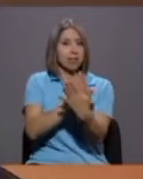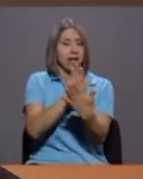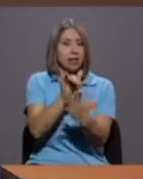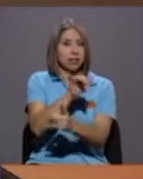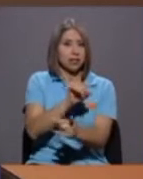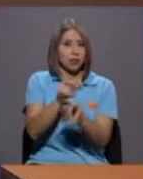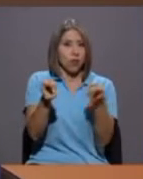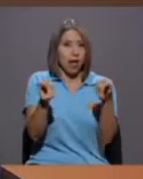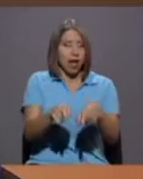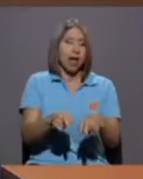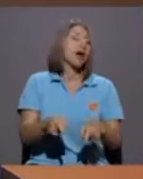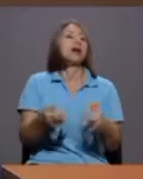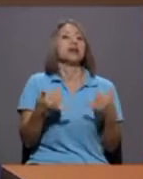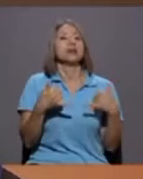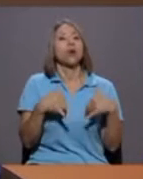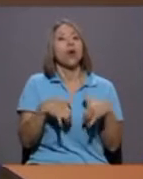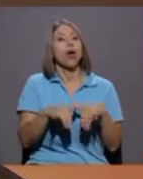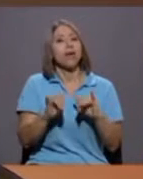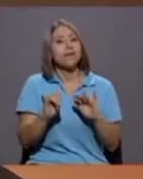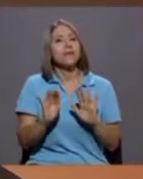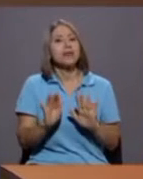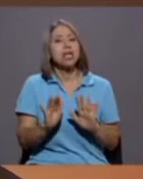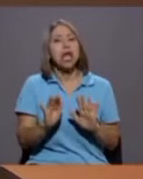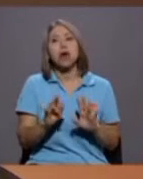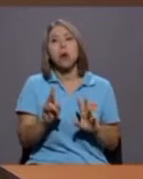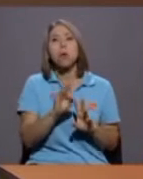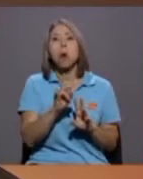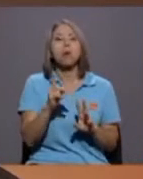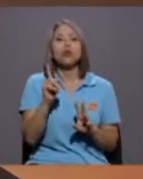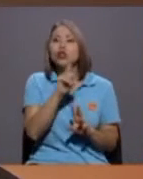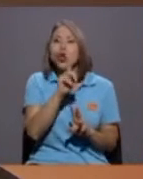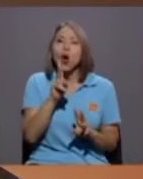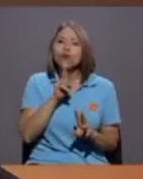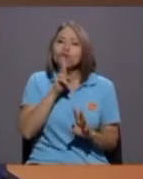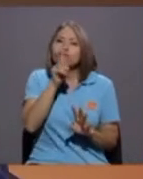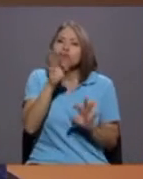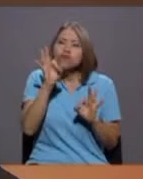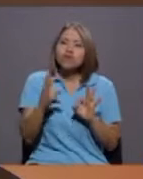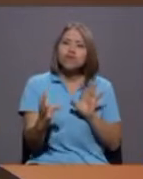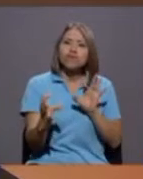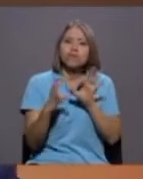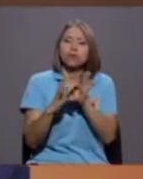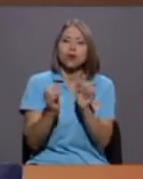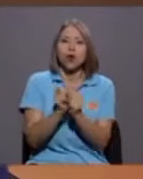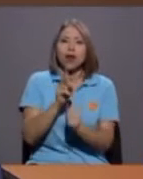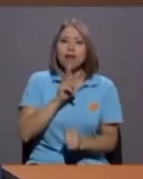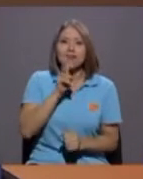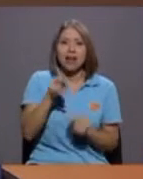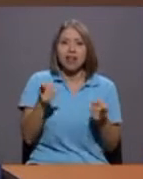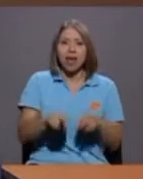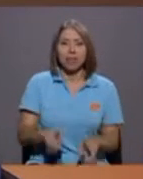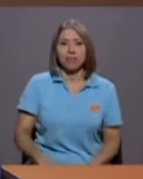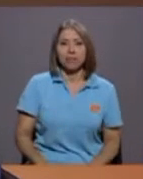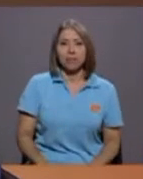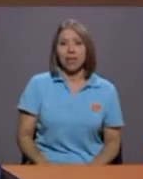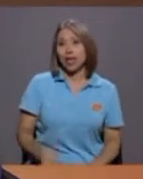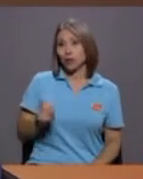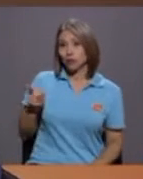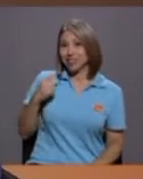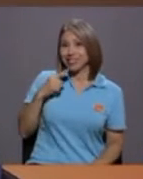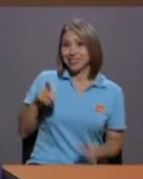todavía han sido un poco omisas de la realidad que vivimos. Tengo que decir, dado que se saca el ejemplo de